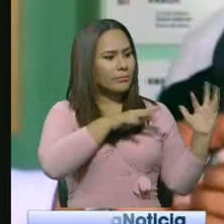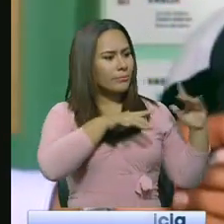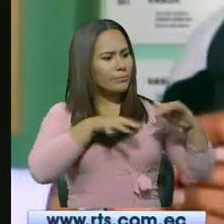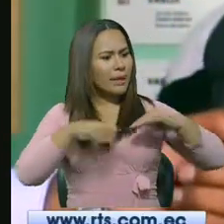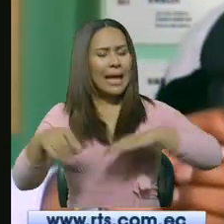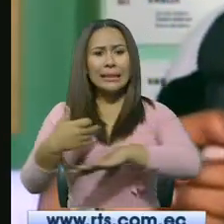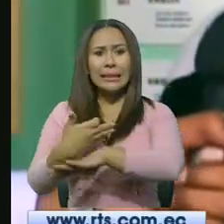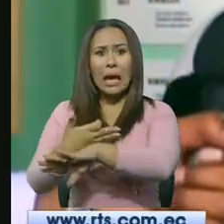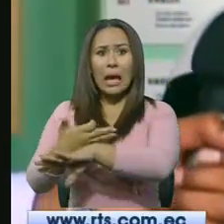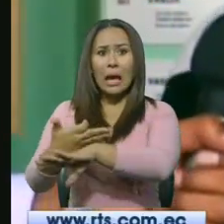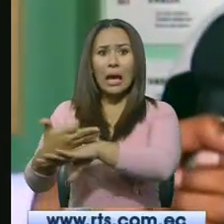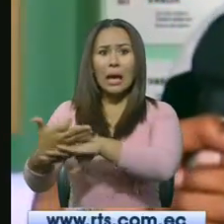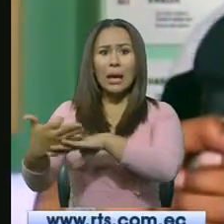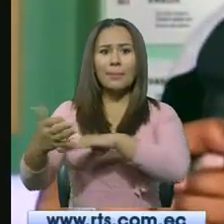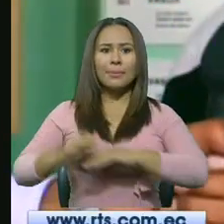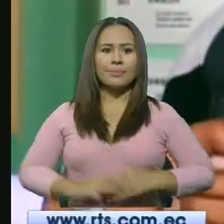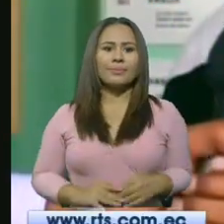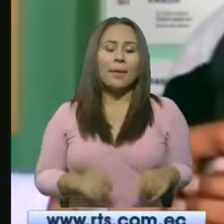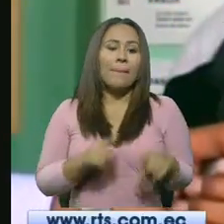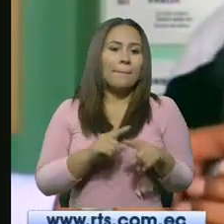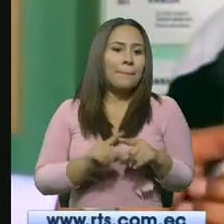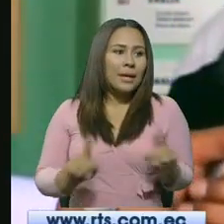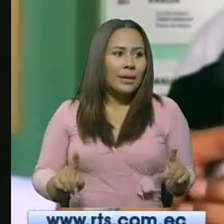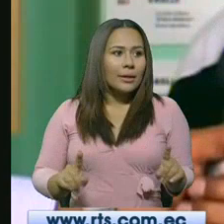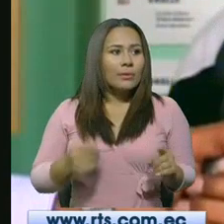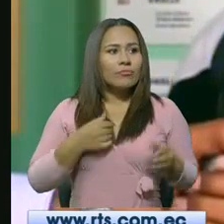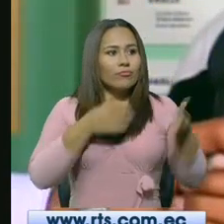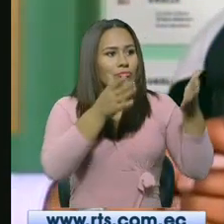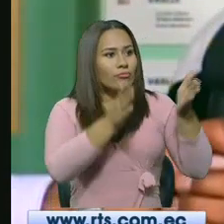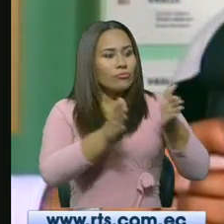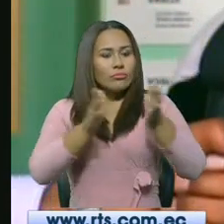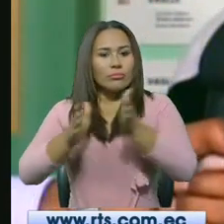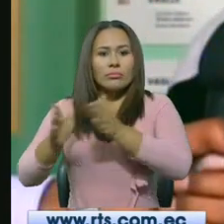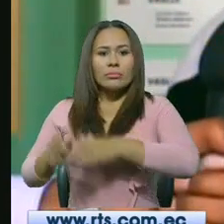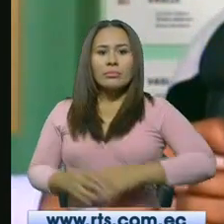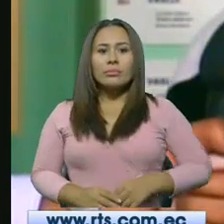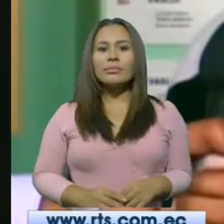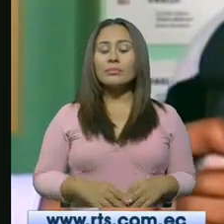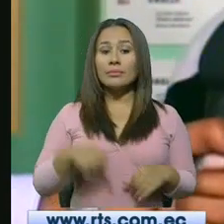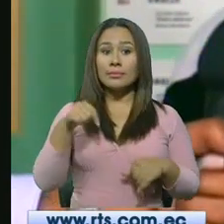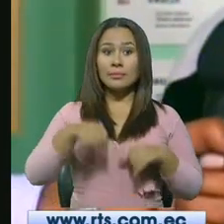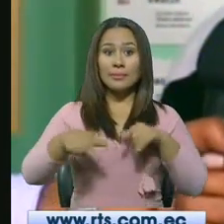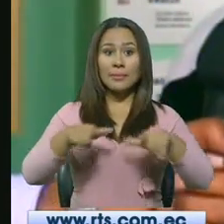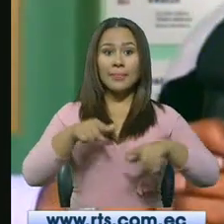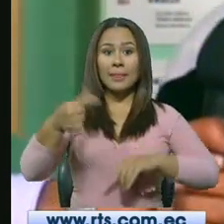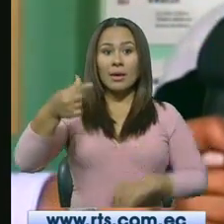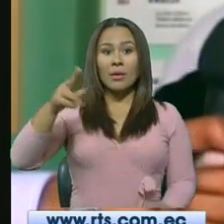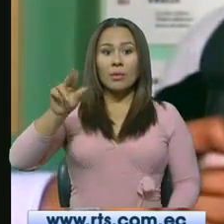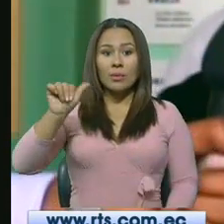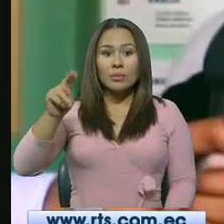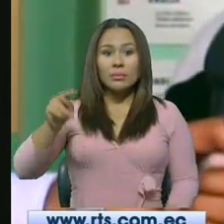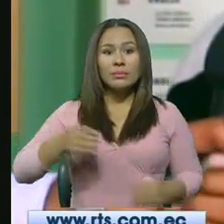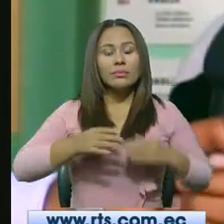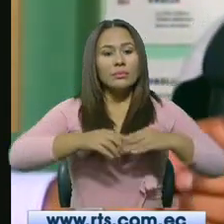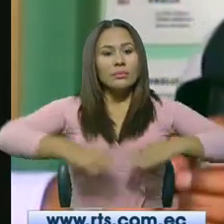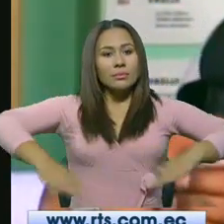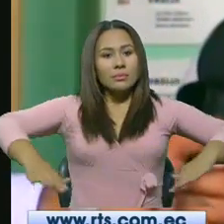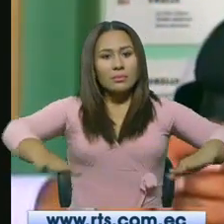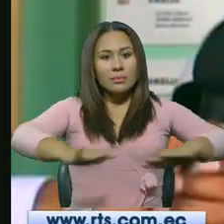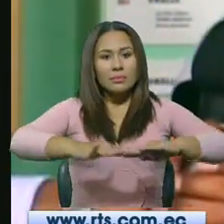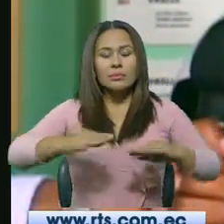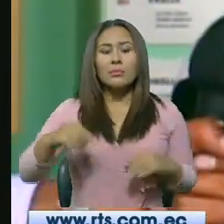buen tiempo, pero las principales parcialidades de aquí de Guano, del Valle del Igualata,